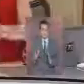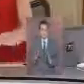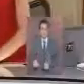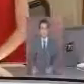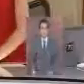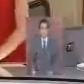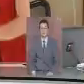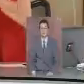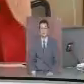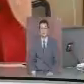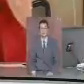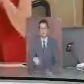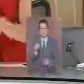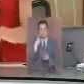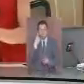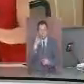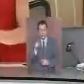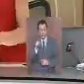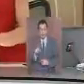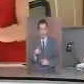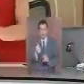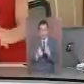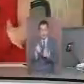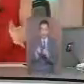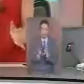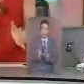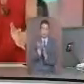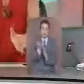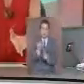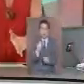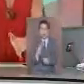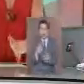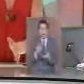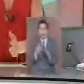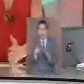Bueno, pero si suben los autos, lo bueno tal vez para los automovilistas es que bajan.